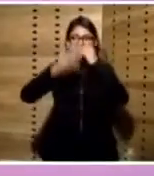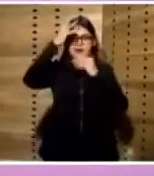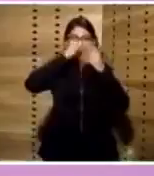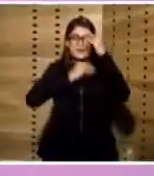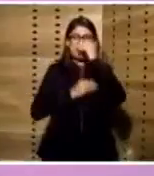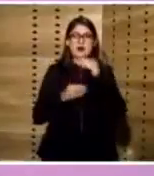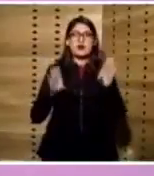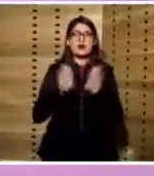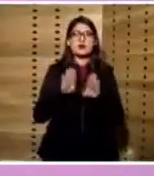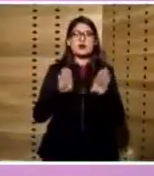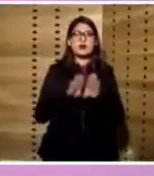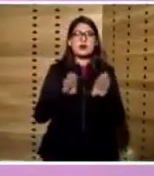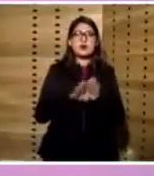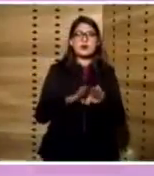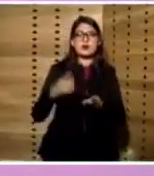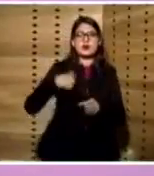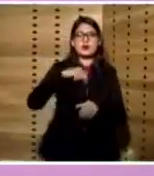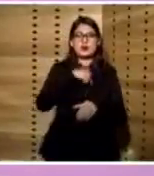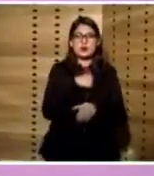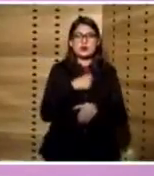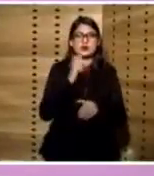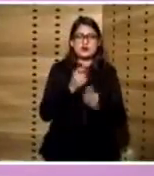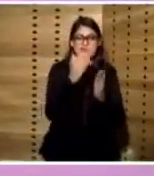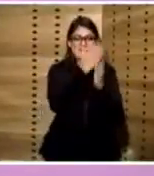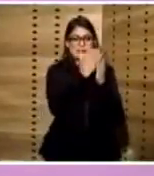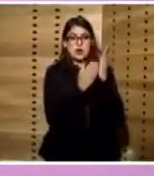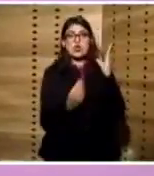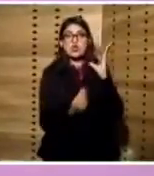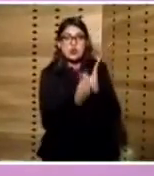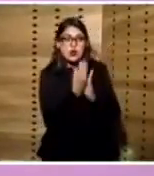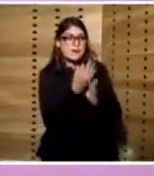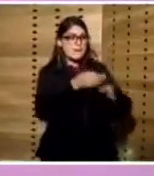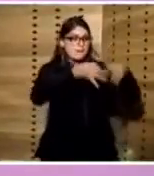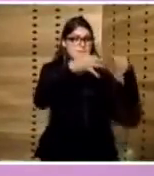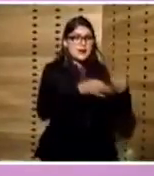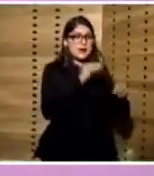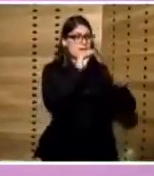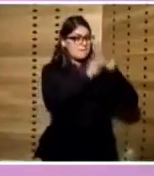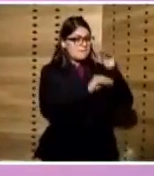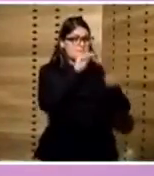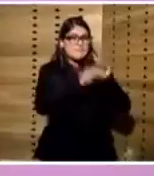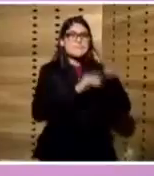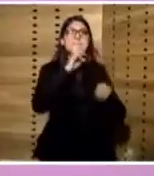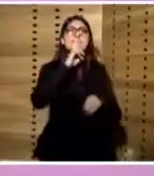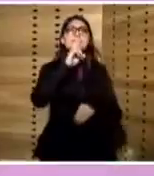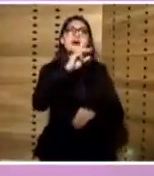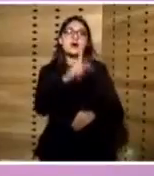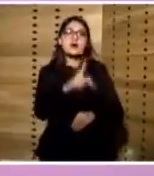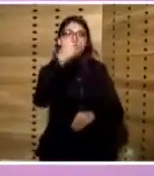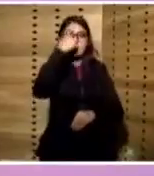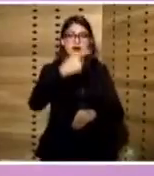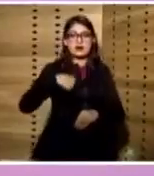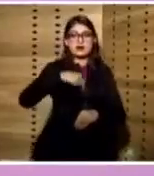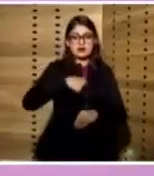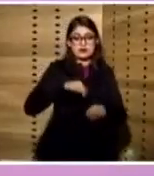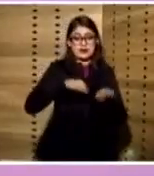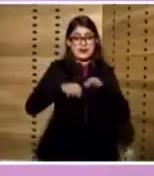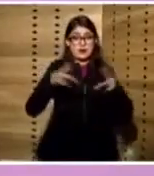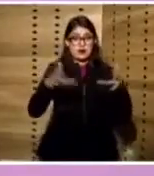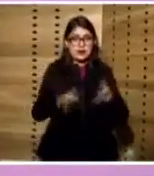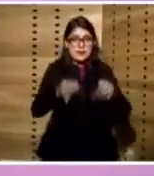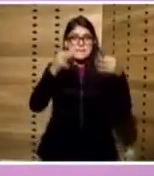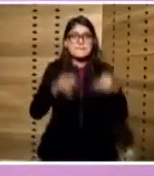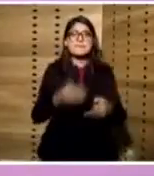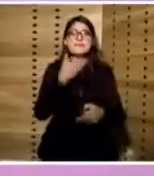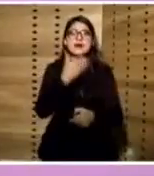nos permitan perfeccionar protocolos y procedimientos de actuación en las actividades que realizamos, para